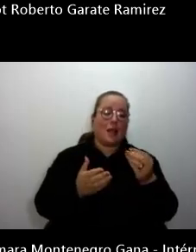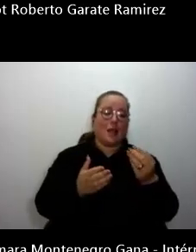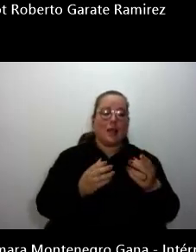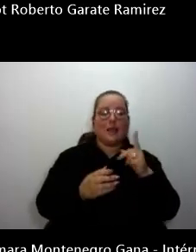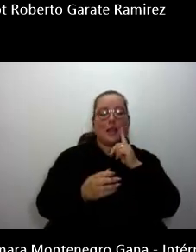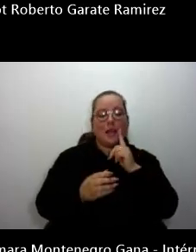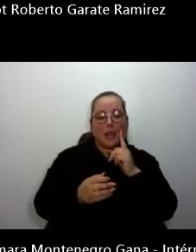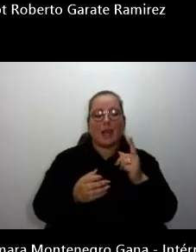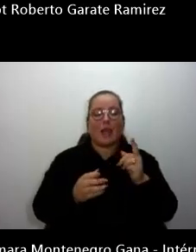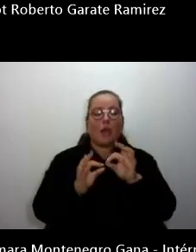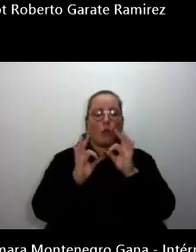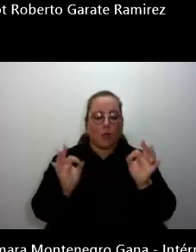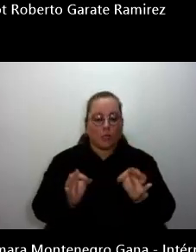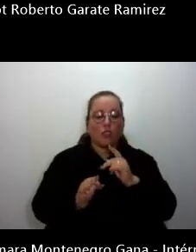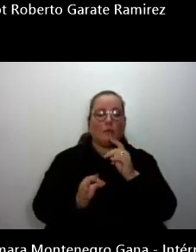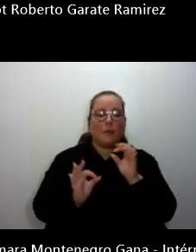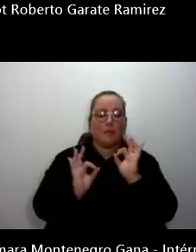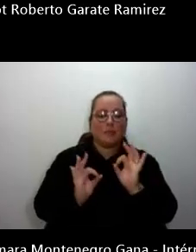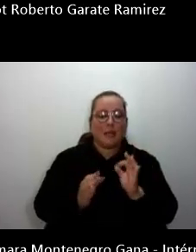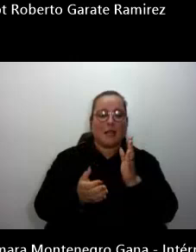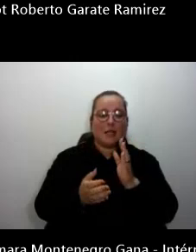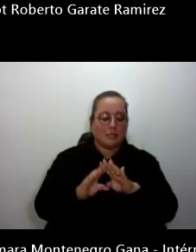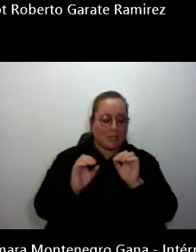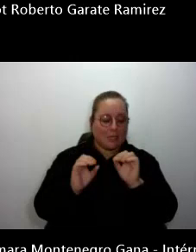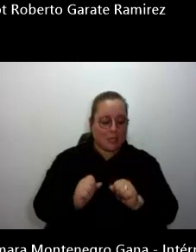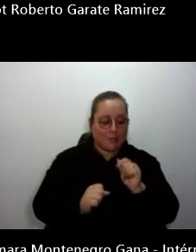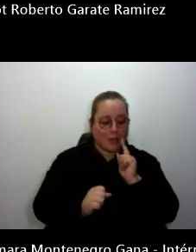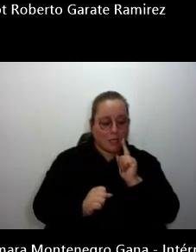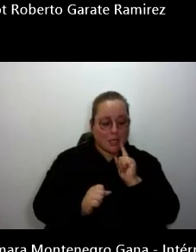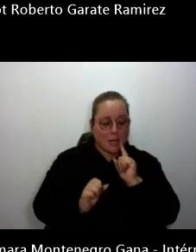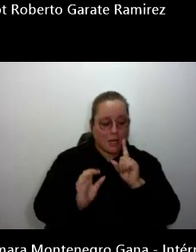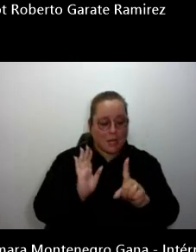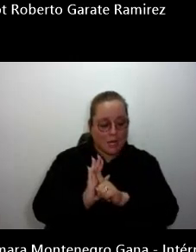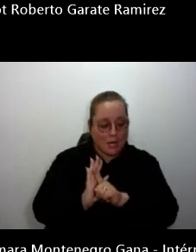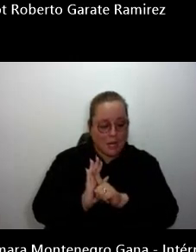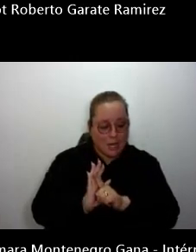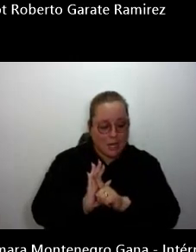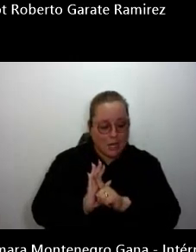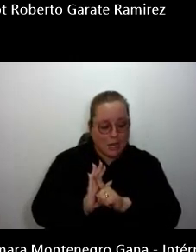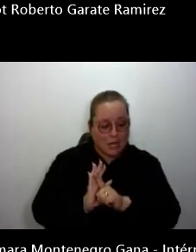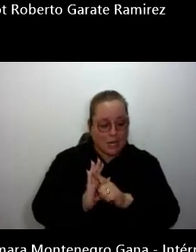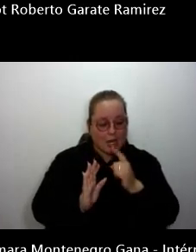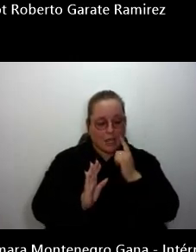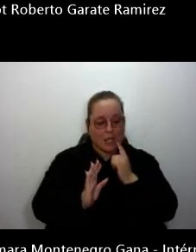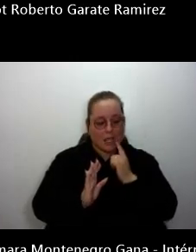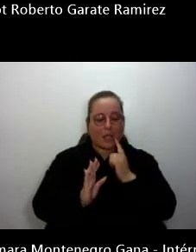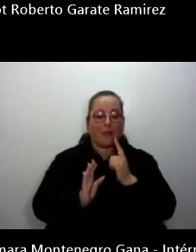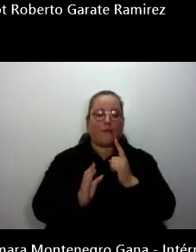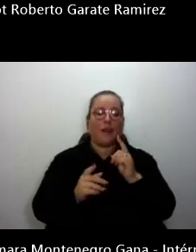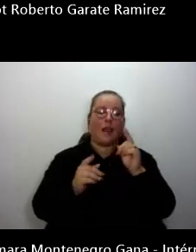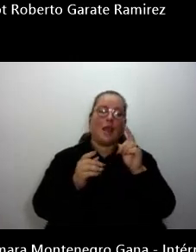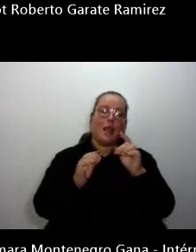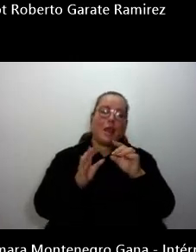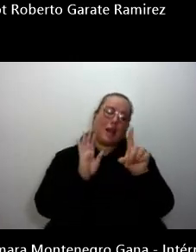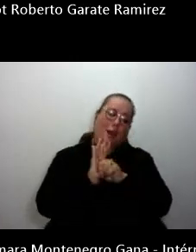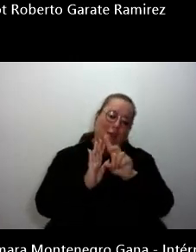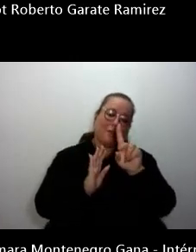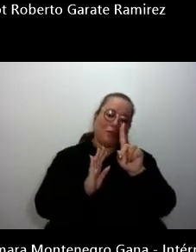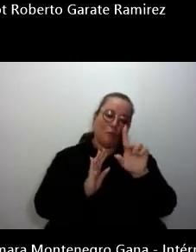educación especial en el sistema y la implementación de la ley, ¿cierto?, 21.545 en educación escolar,